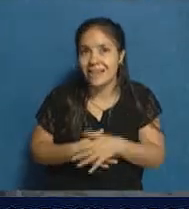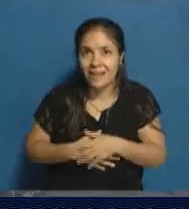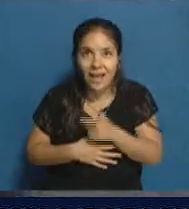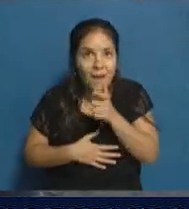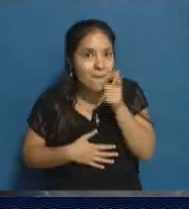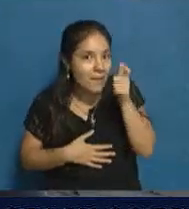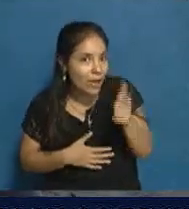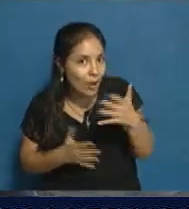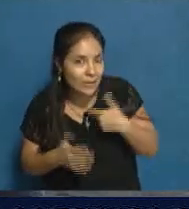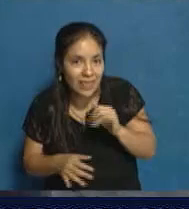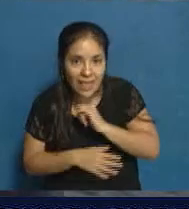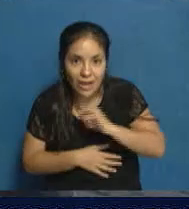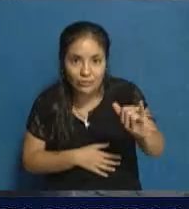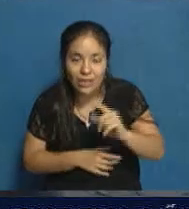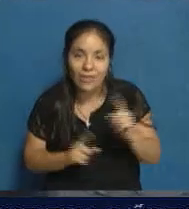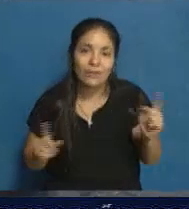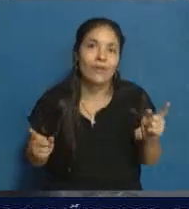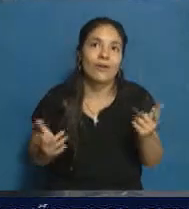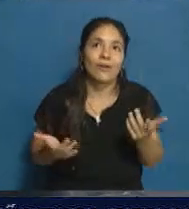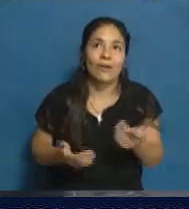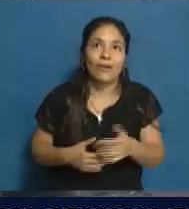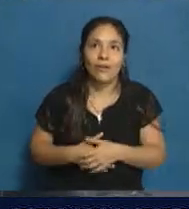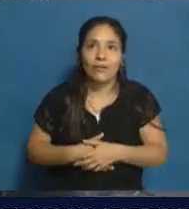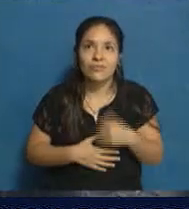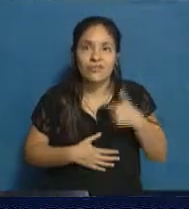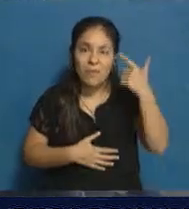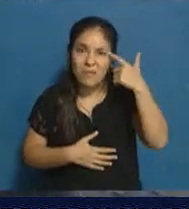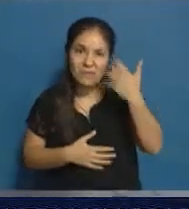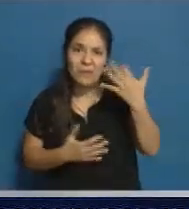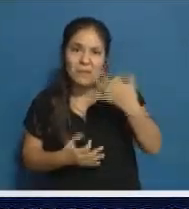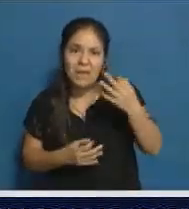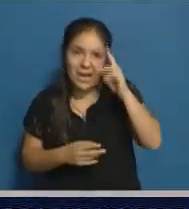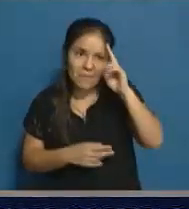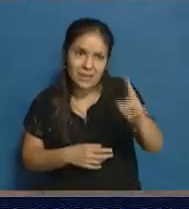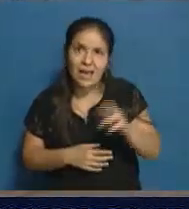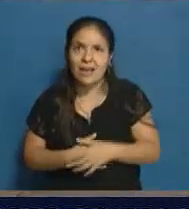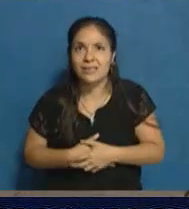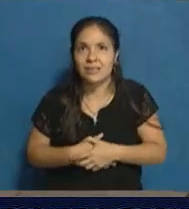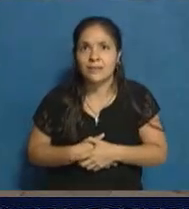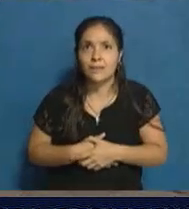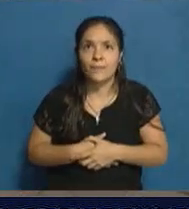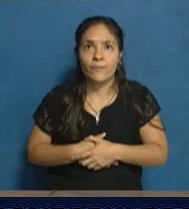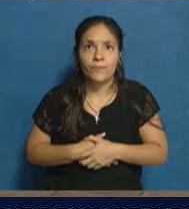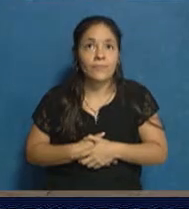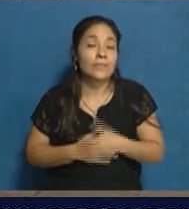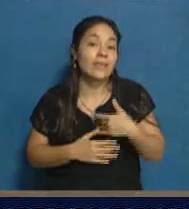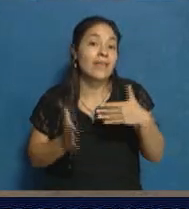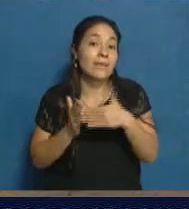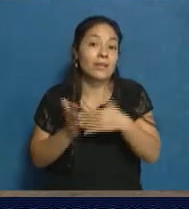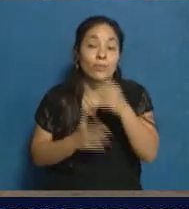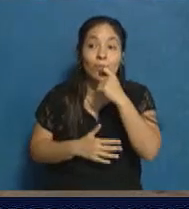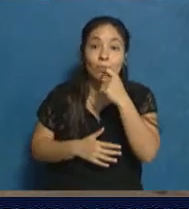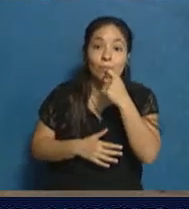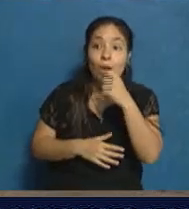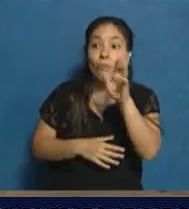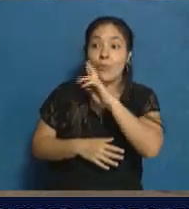piropo no creo que sea denunciado, ¿vio? Pero bueno. Yo creo que bien, hay que respetarse. Y depende si le falta el respeto a la mujer. Si le dice